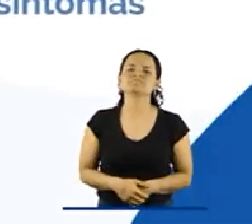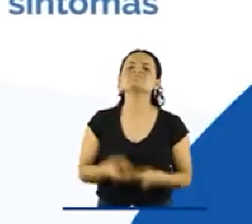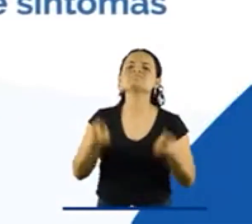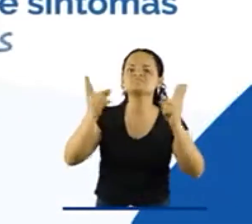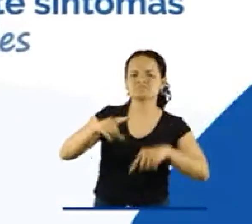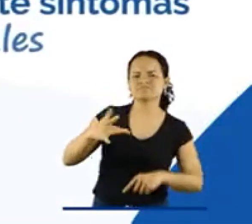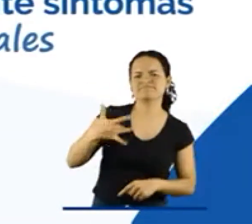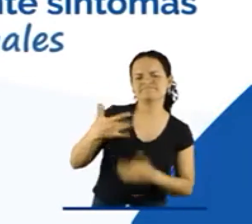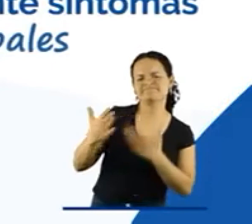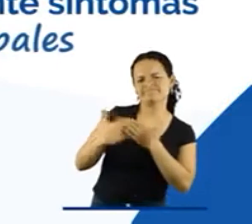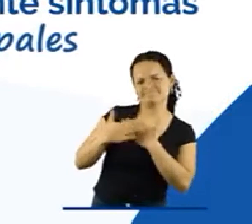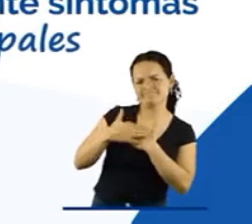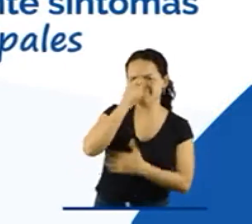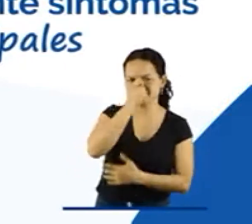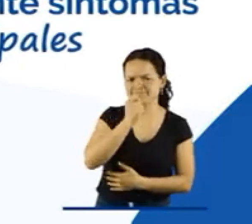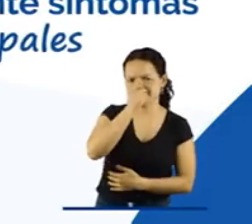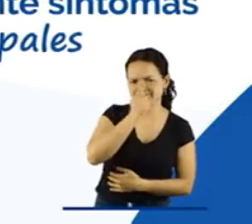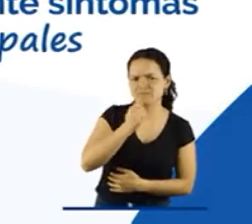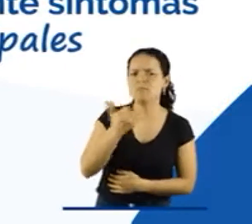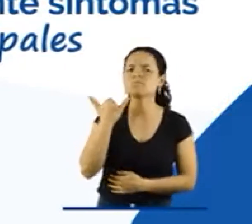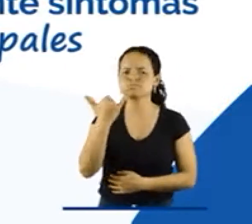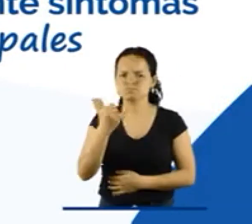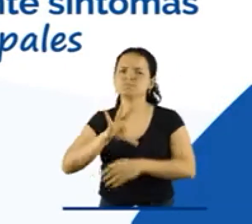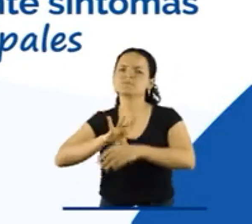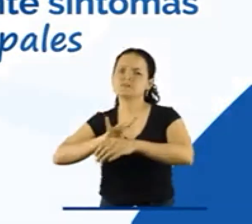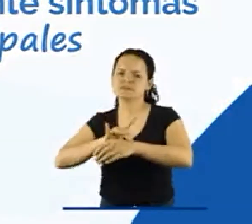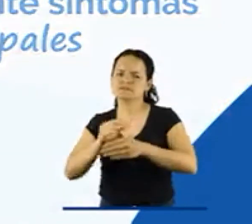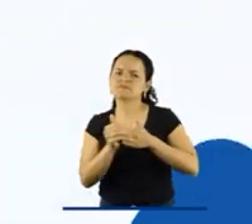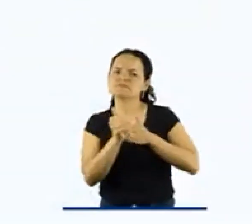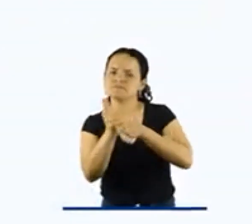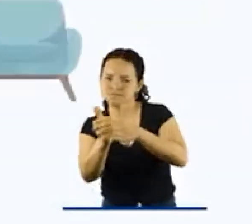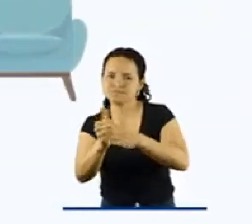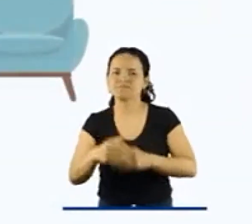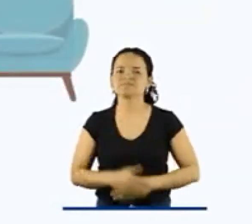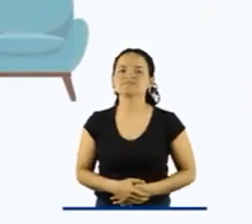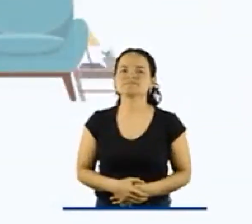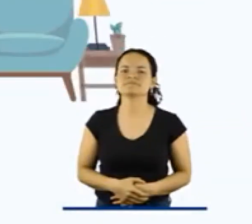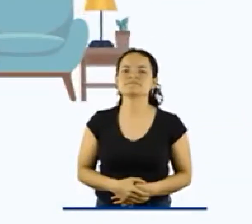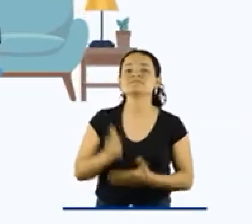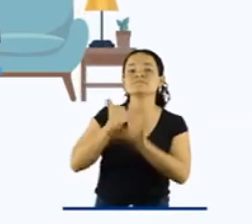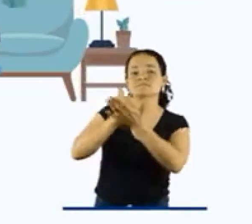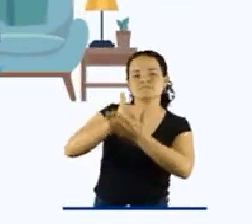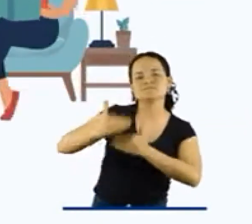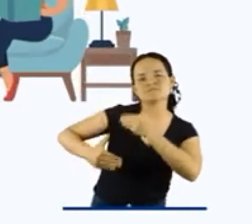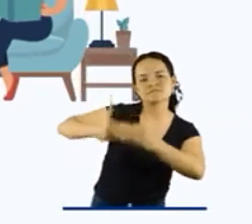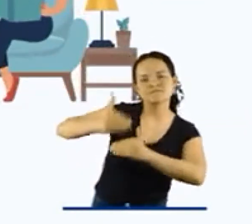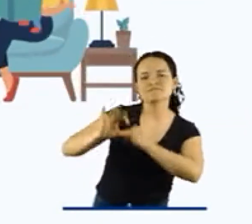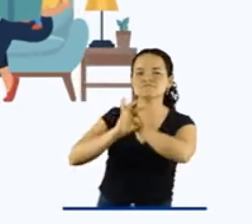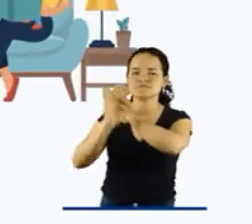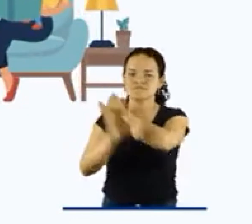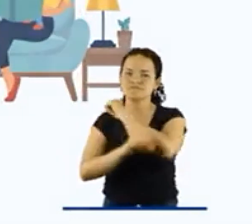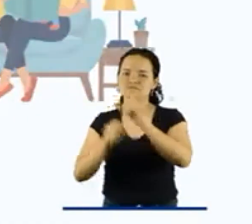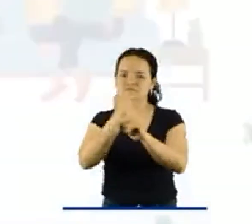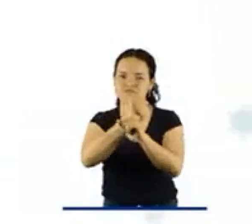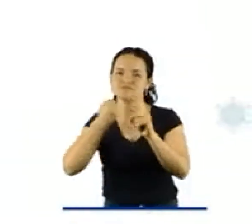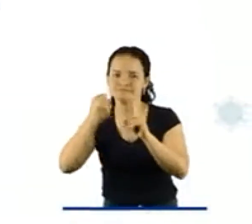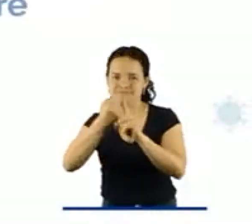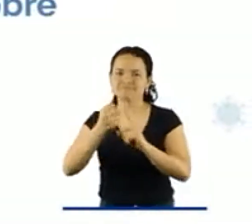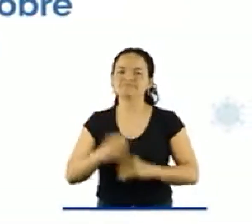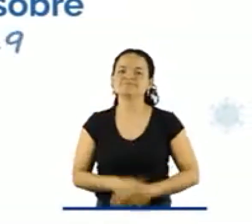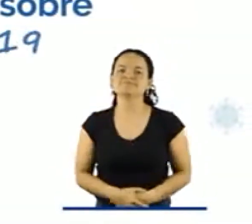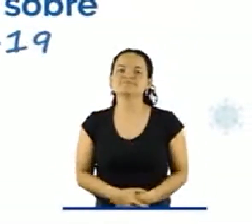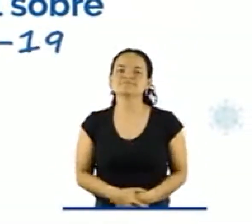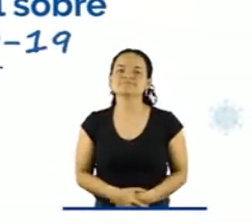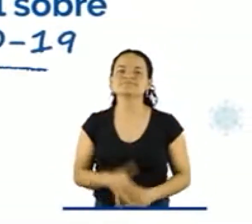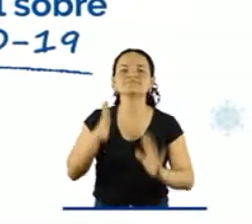orientación médica ante síntomas gripales Brindar acompañamiento psicosocial Y